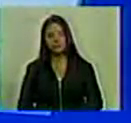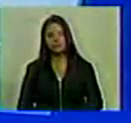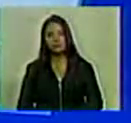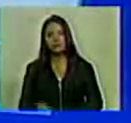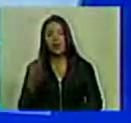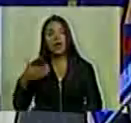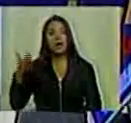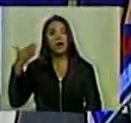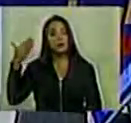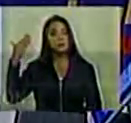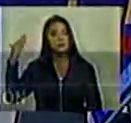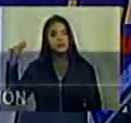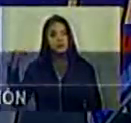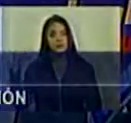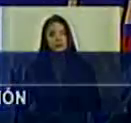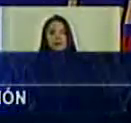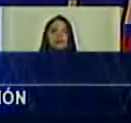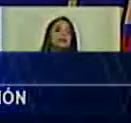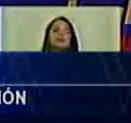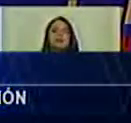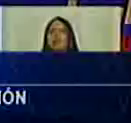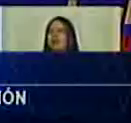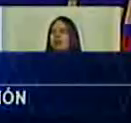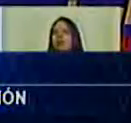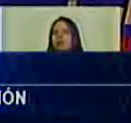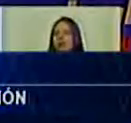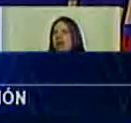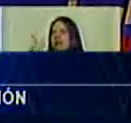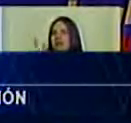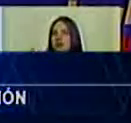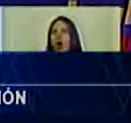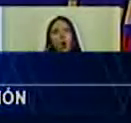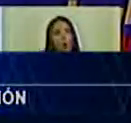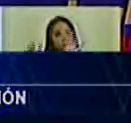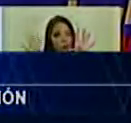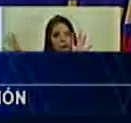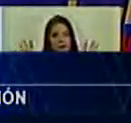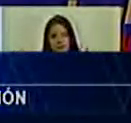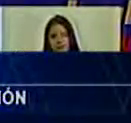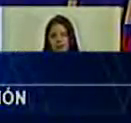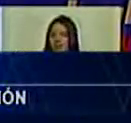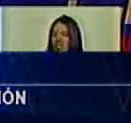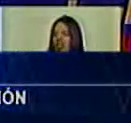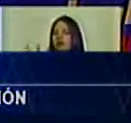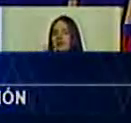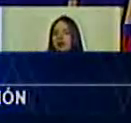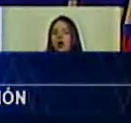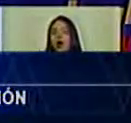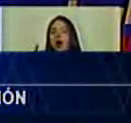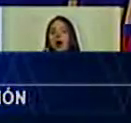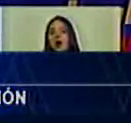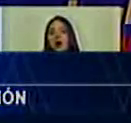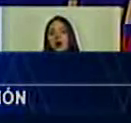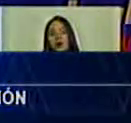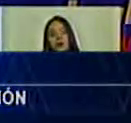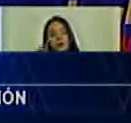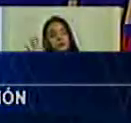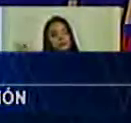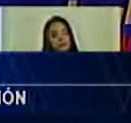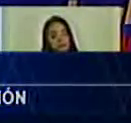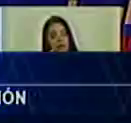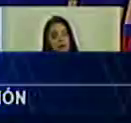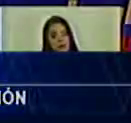Antes de ponerse a hablar mal de Venezuela, otros países, junto con sus sigüí de aquí,